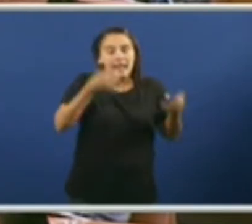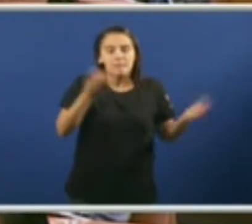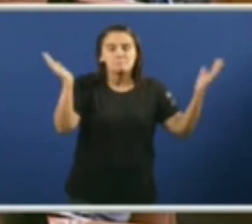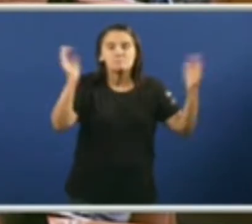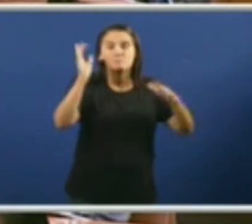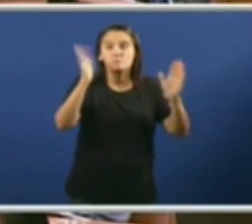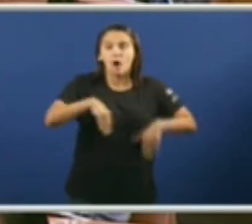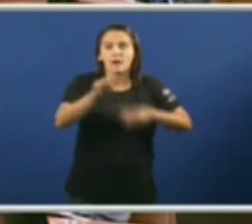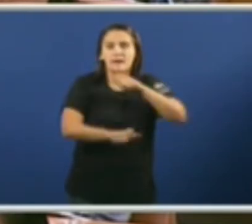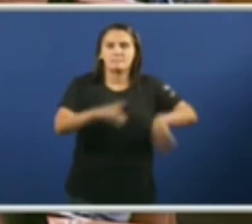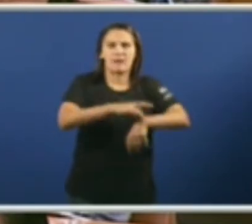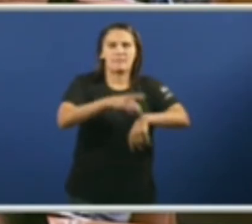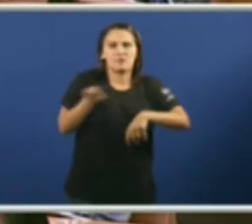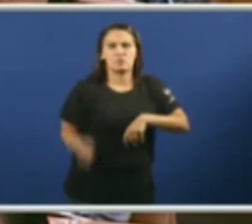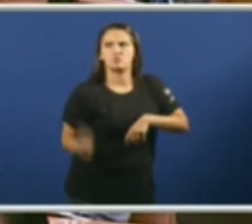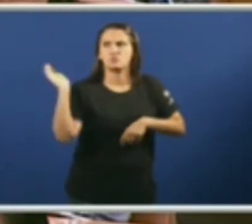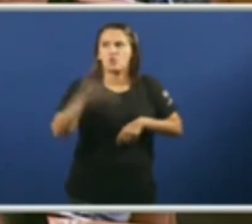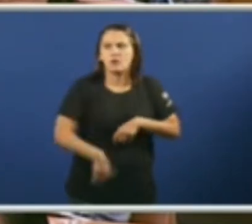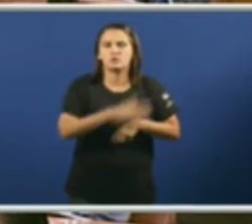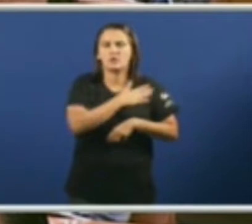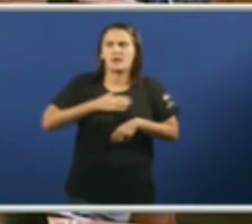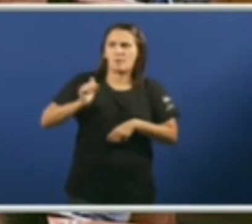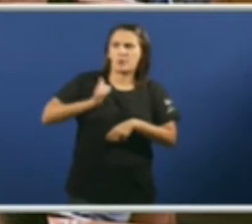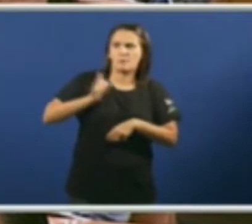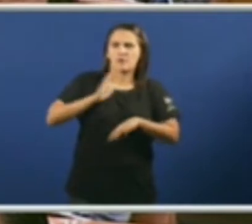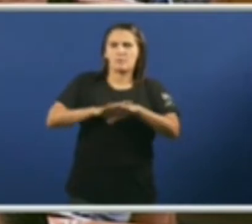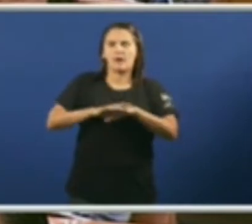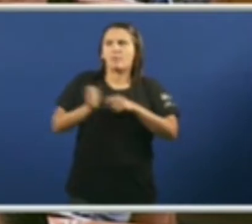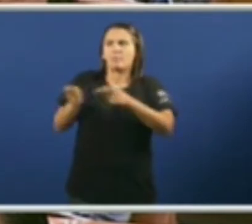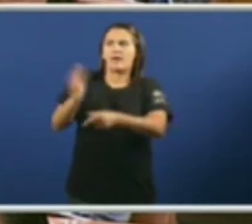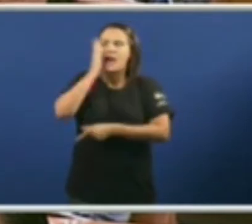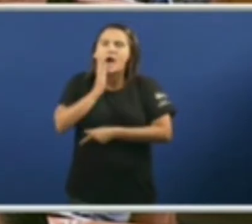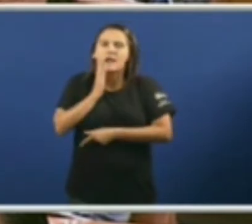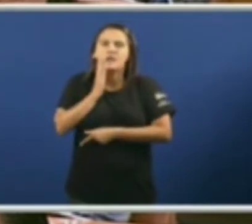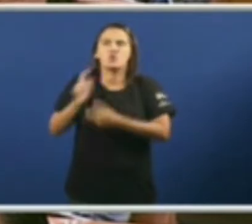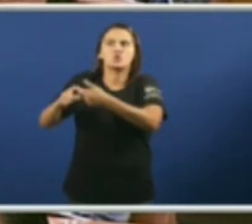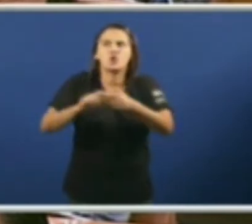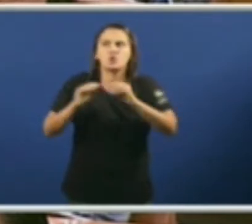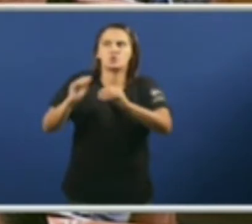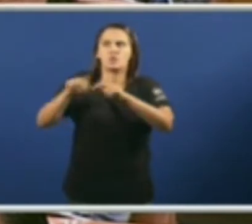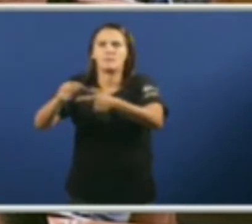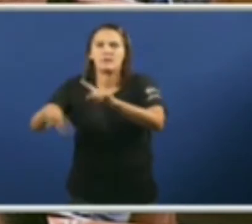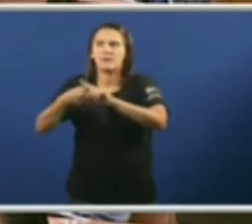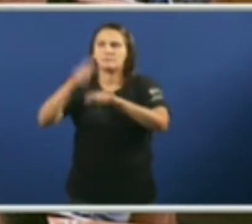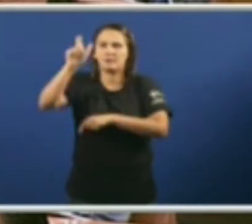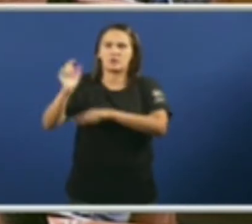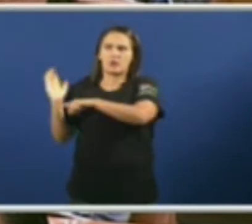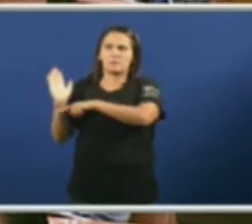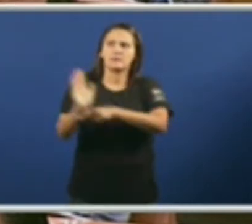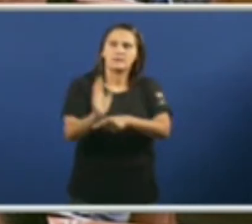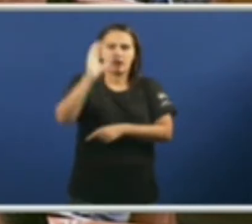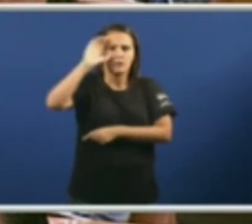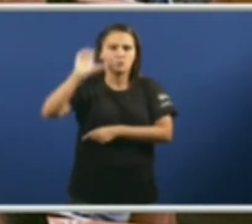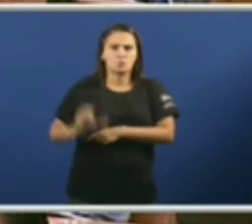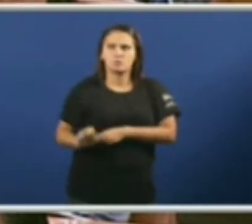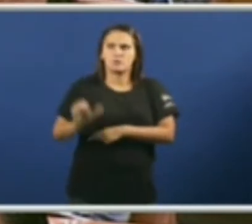médicos. E quero aproveitar para enviarlle todo o cariño e solidaridade á súa familia e moi especialmente ao representante que nos está